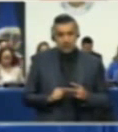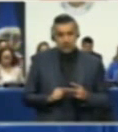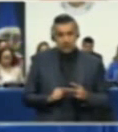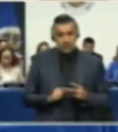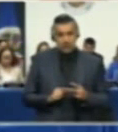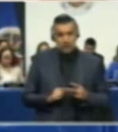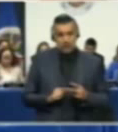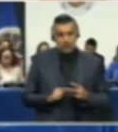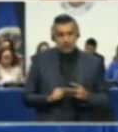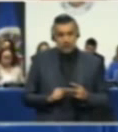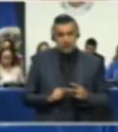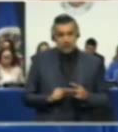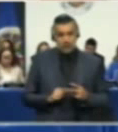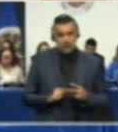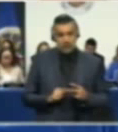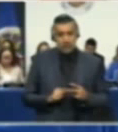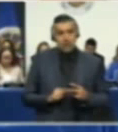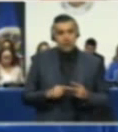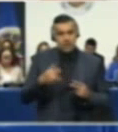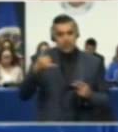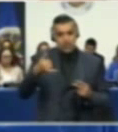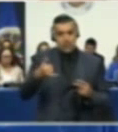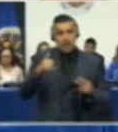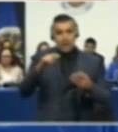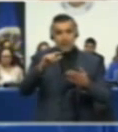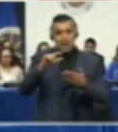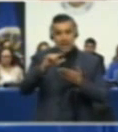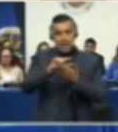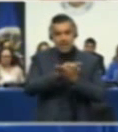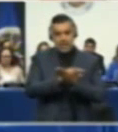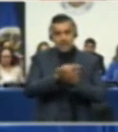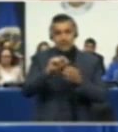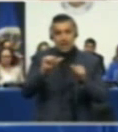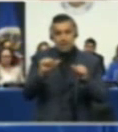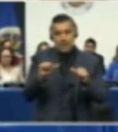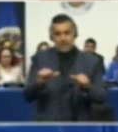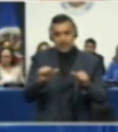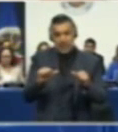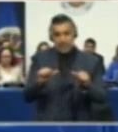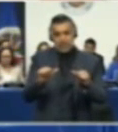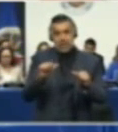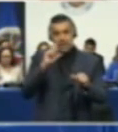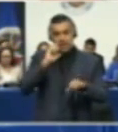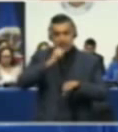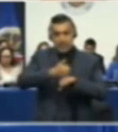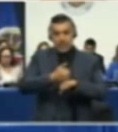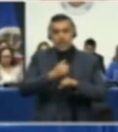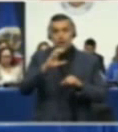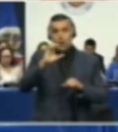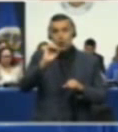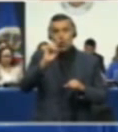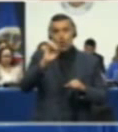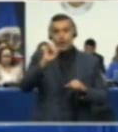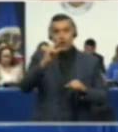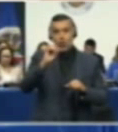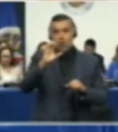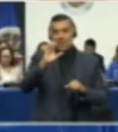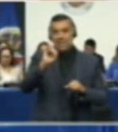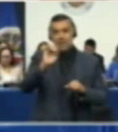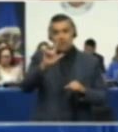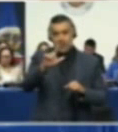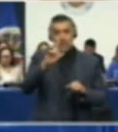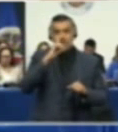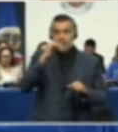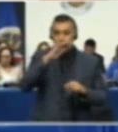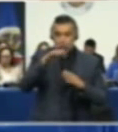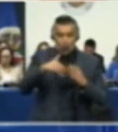el Código Civil y regula los sistemas de apoyo y los ajustes razonables que requieran para la toma de decisiones. El aspecto